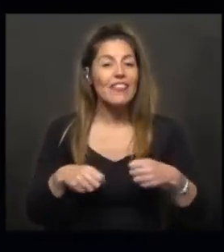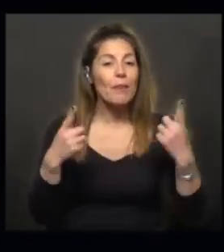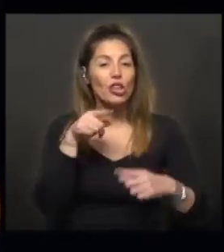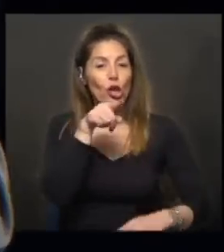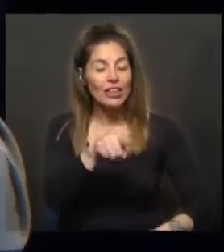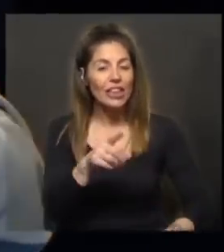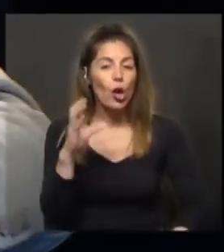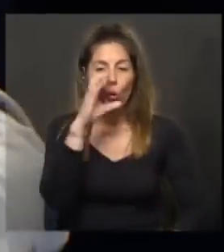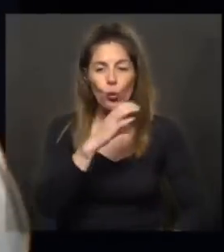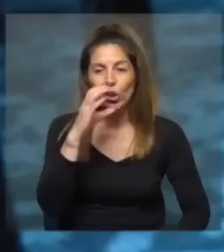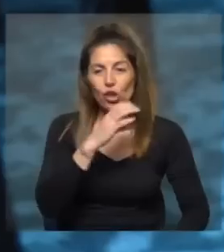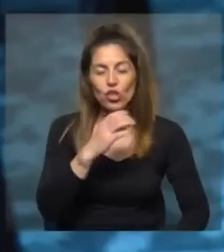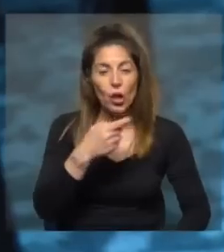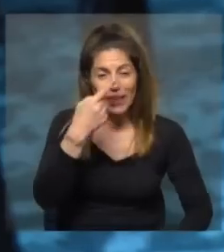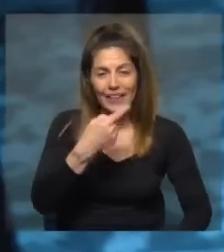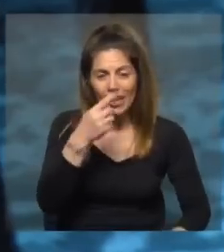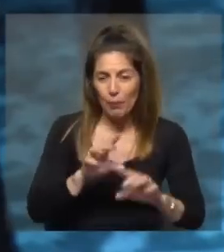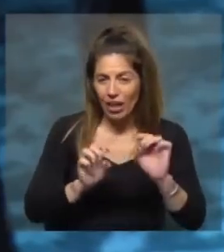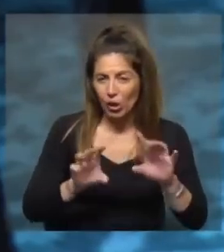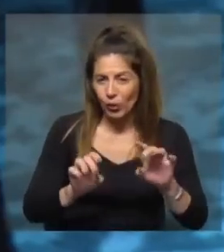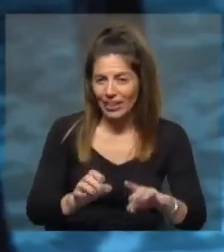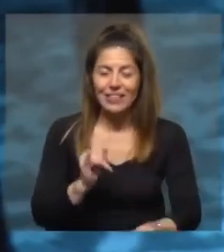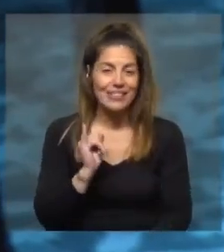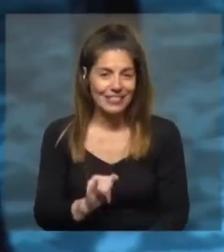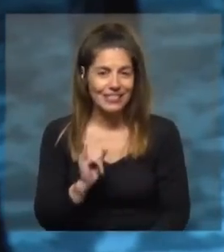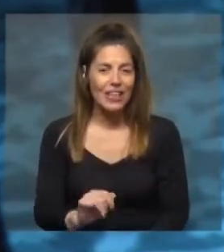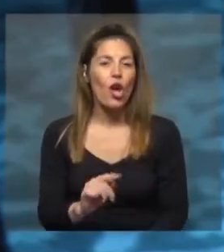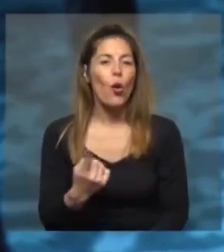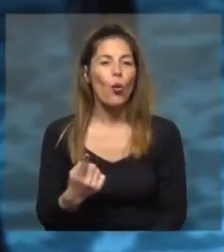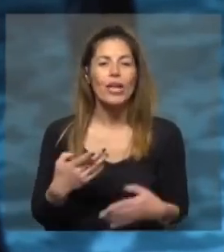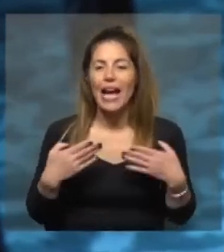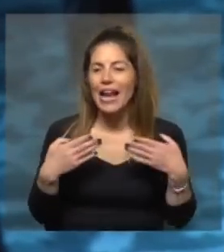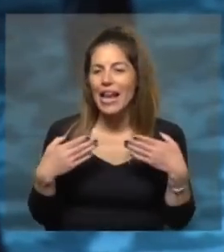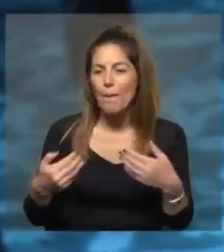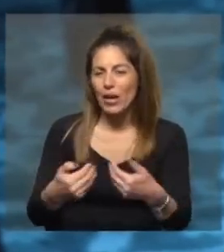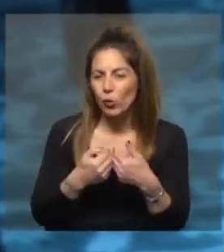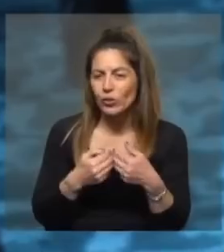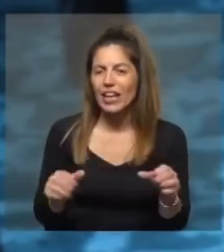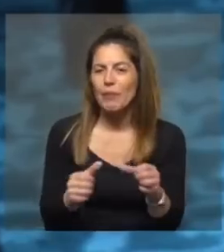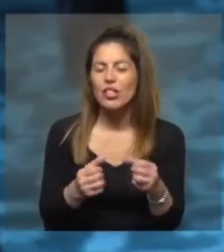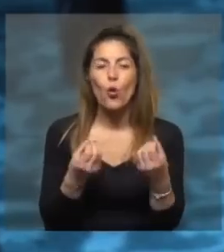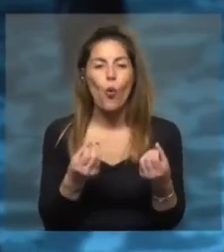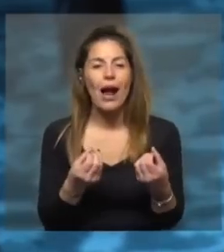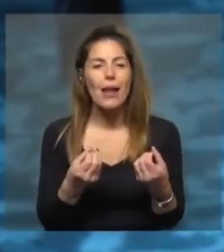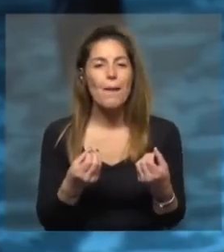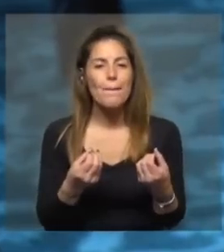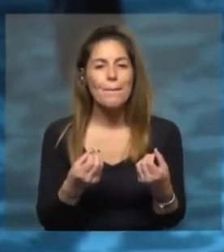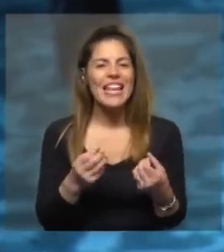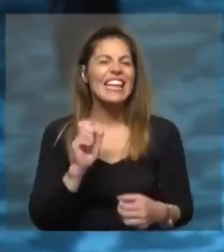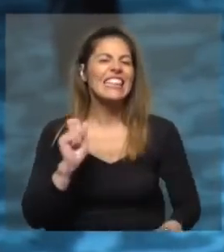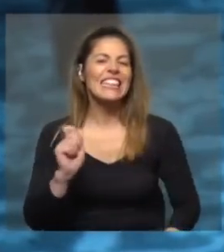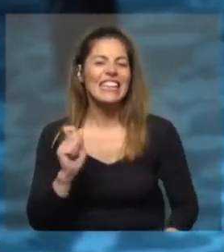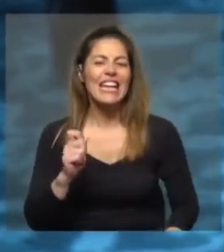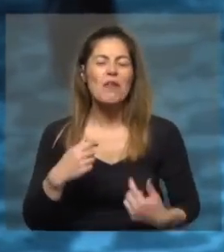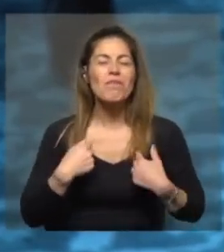las cosas Sí porque una de las preguntas que que me hicieron fue cuál fue como Quién